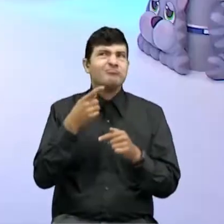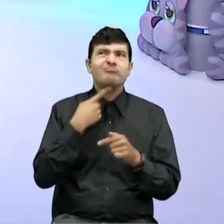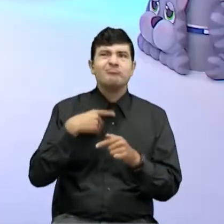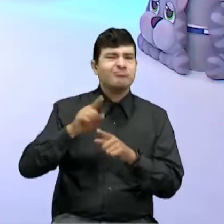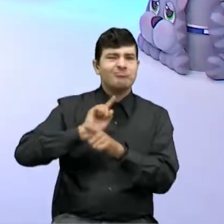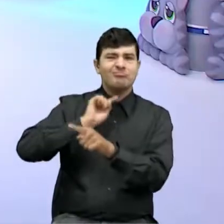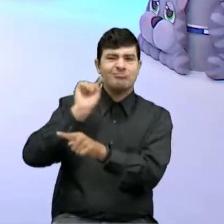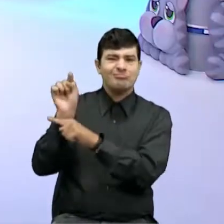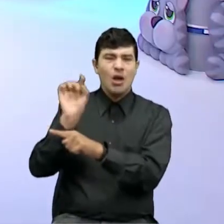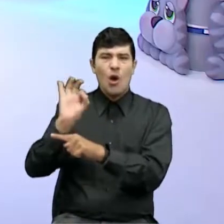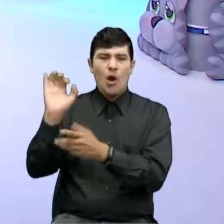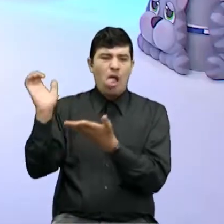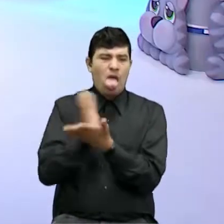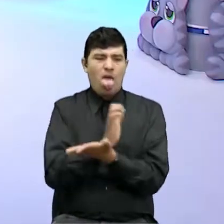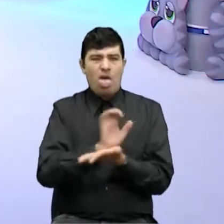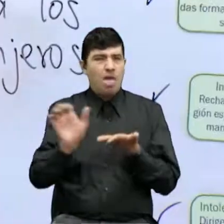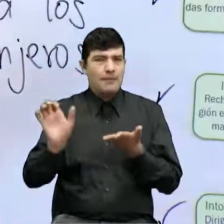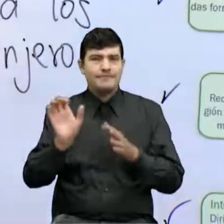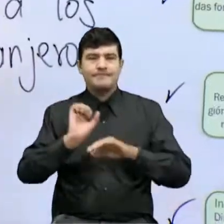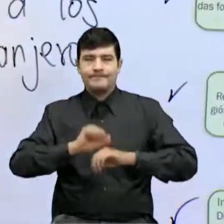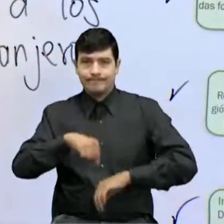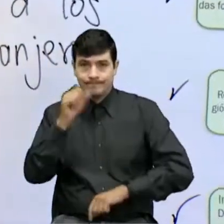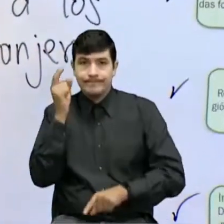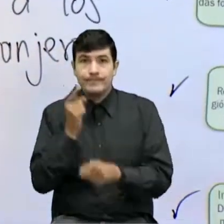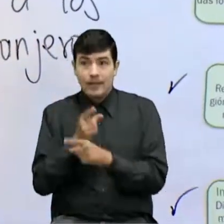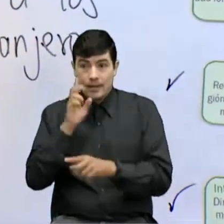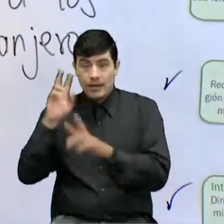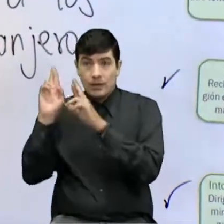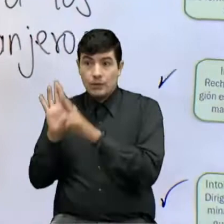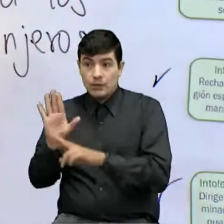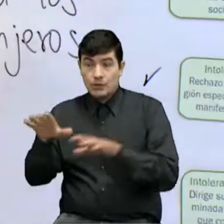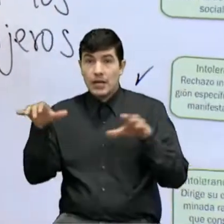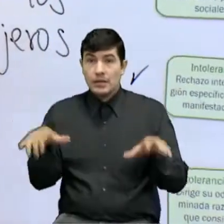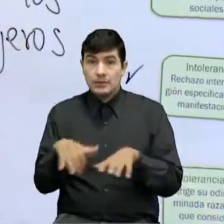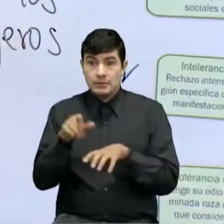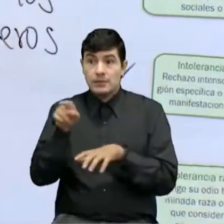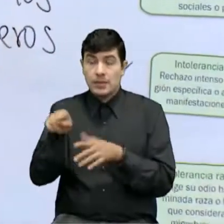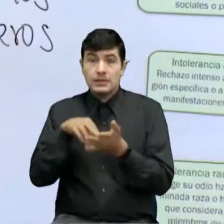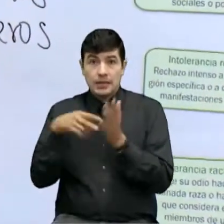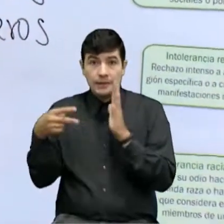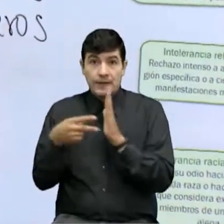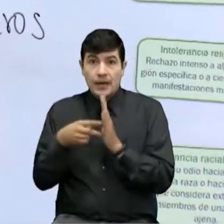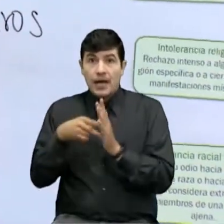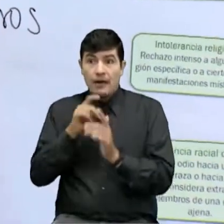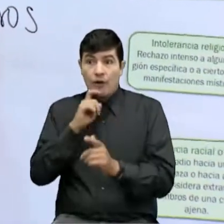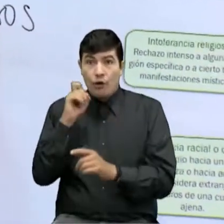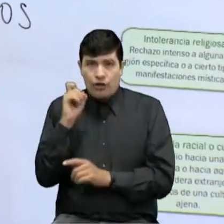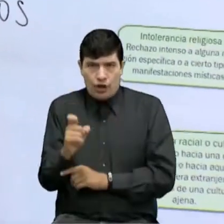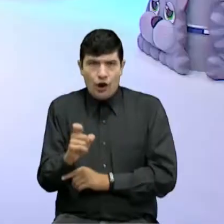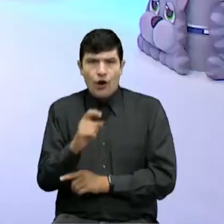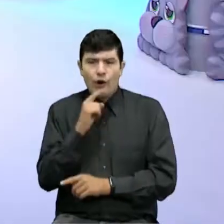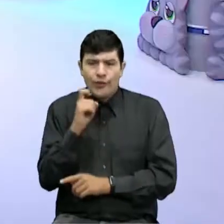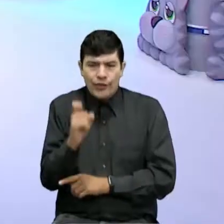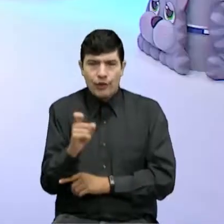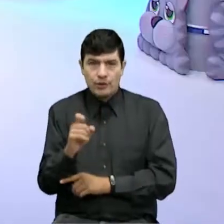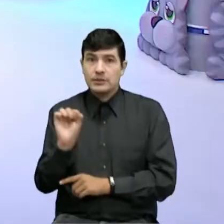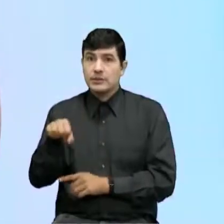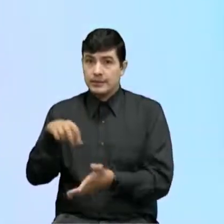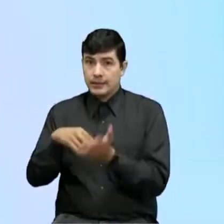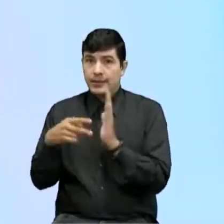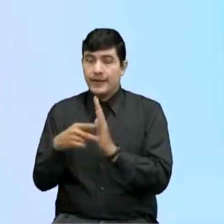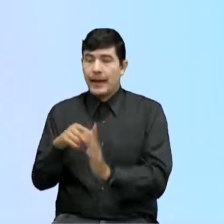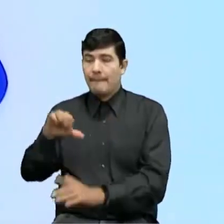Correcto, de hecho, esto está tipificado a nivel internacional como delito, crimen de odio. Claro, claro, y es que eso está muy mal.